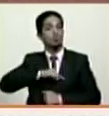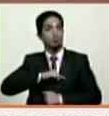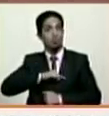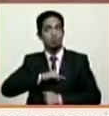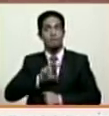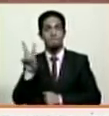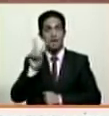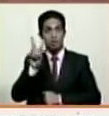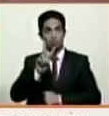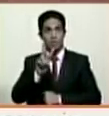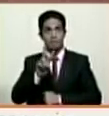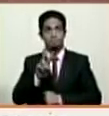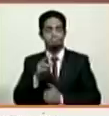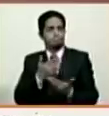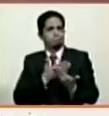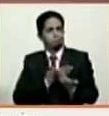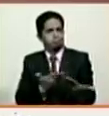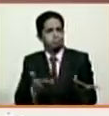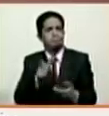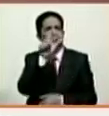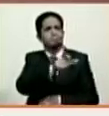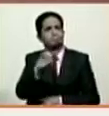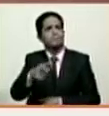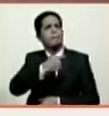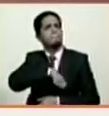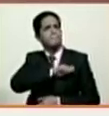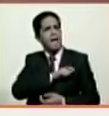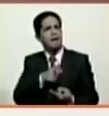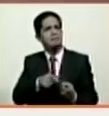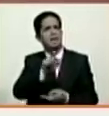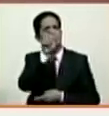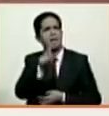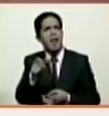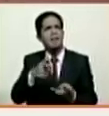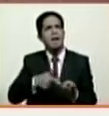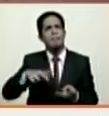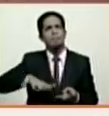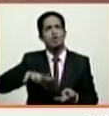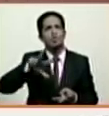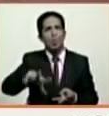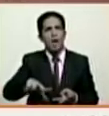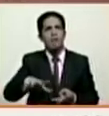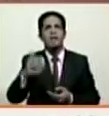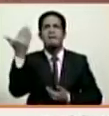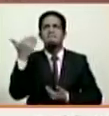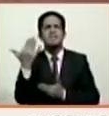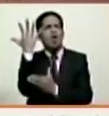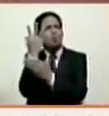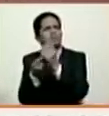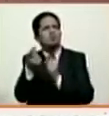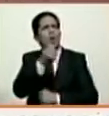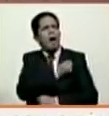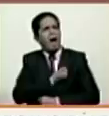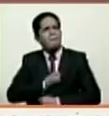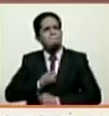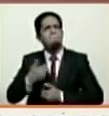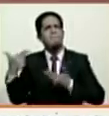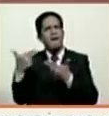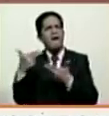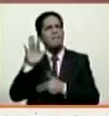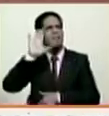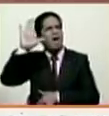recibimos a los españoles, a los italianos, a los portugueses que venían huyendo del hambre, de la guerra en